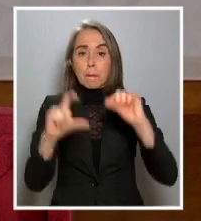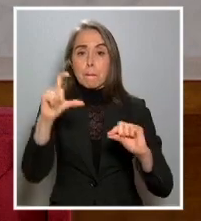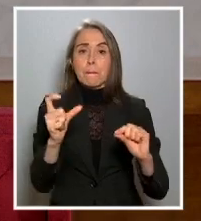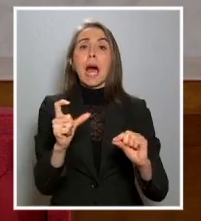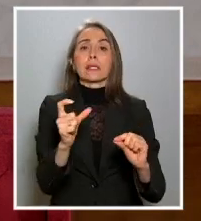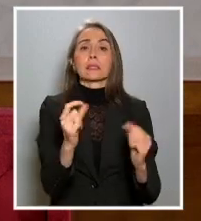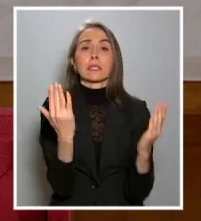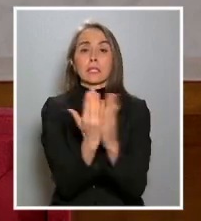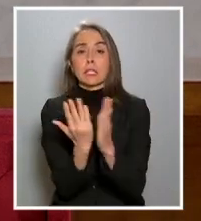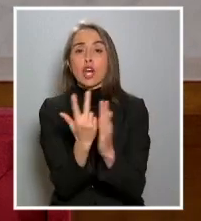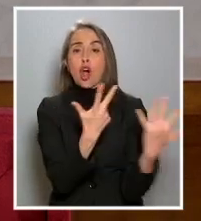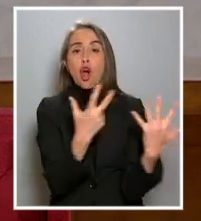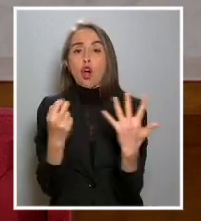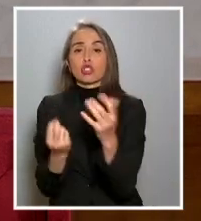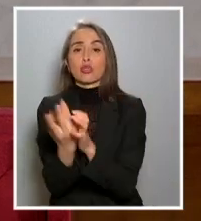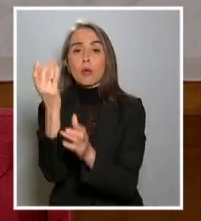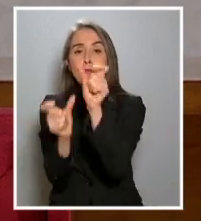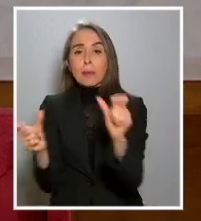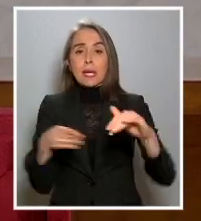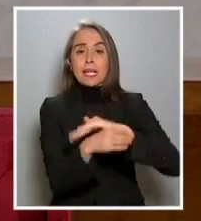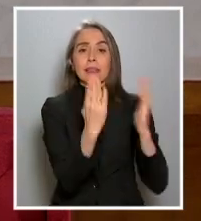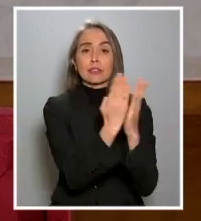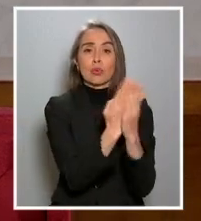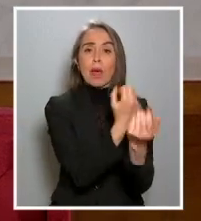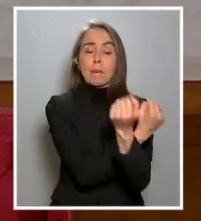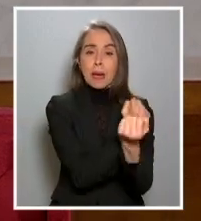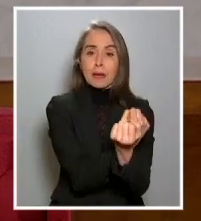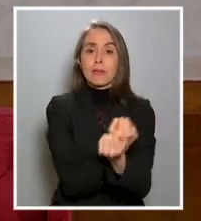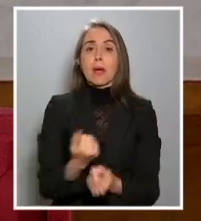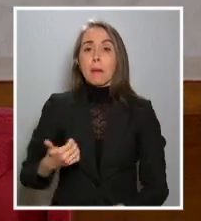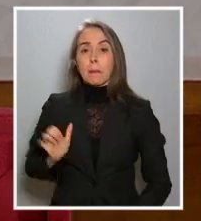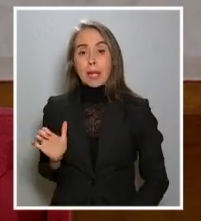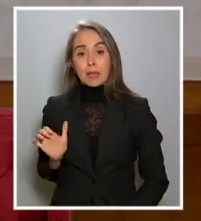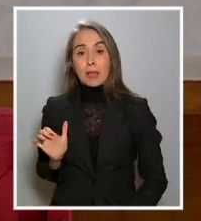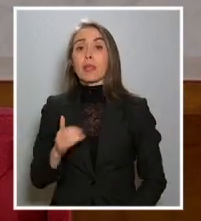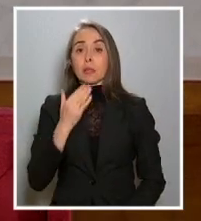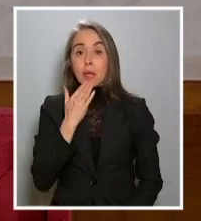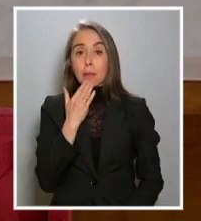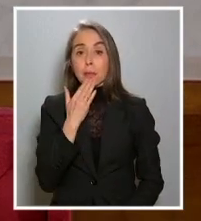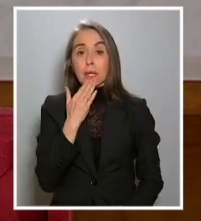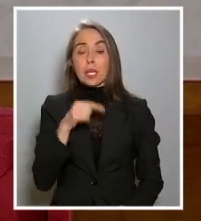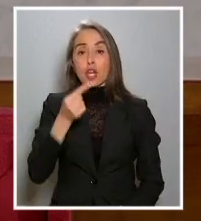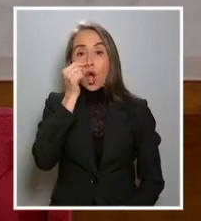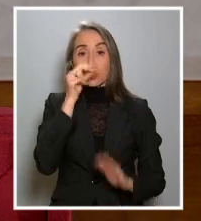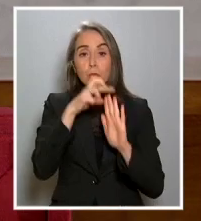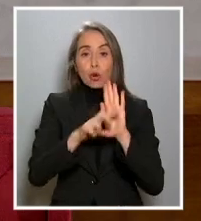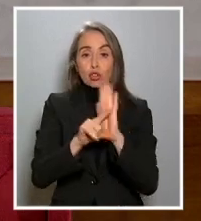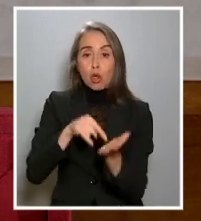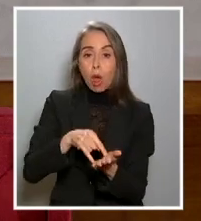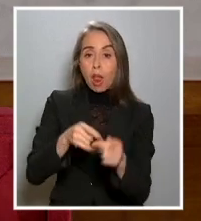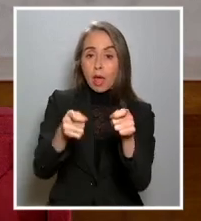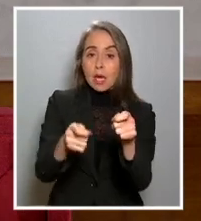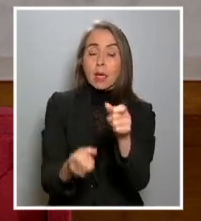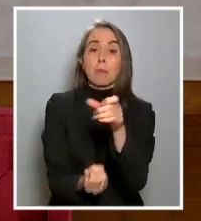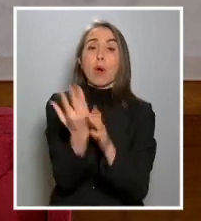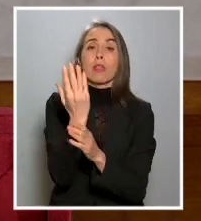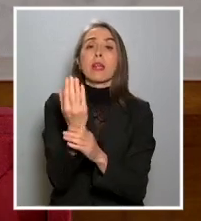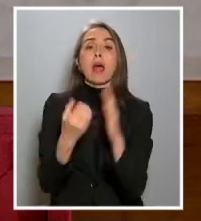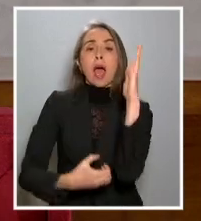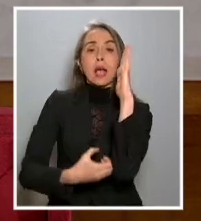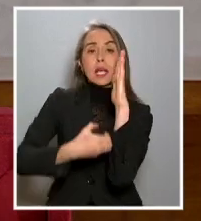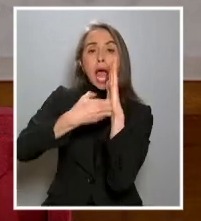sumando 800 nuevas plazas. Para la PDI, también presentaremos en octubre un proyecto que modernizará la carrera